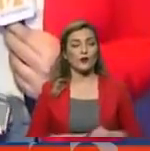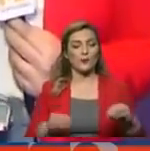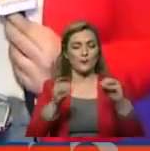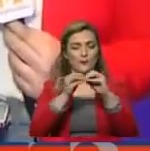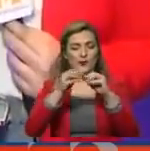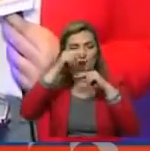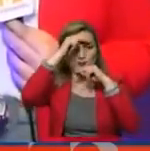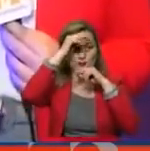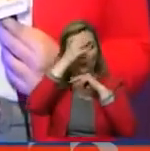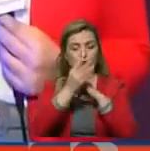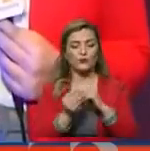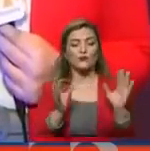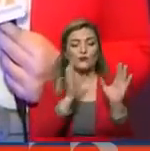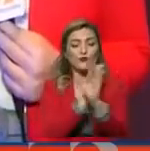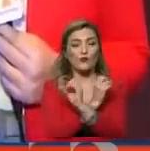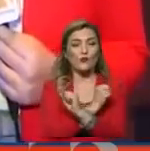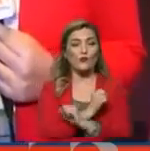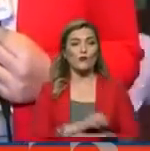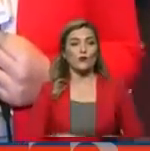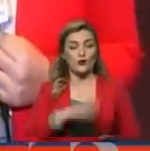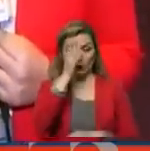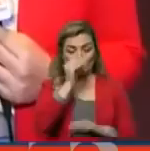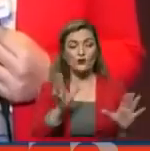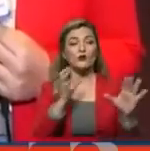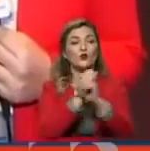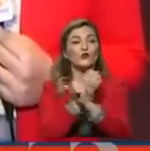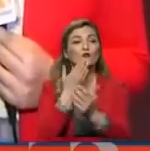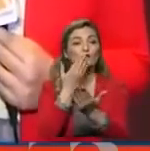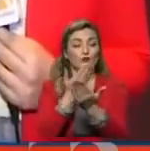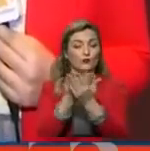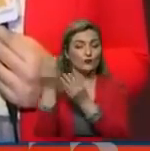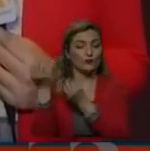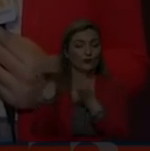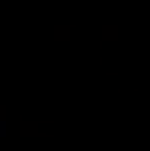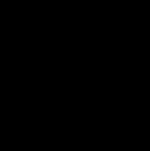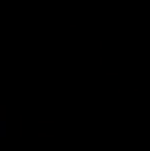noticias en estudio. Buenas noches, Luisa María. Gracias por la información y seguimos hablando.